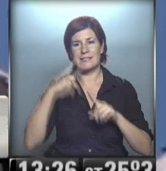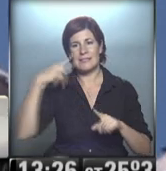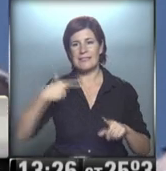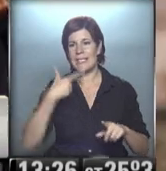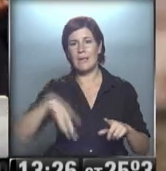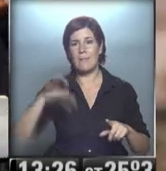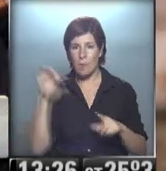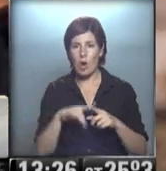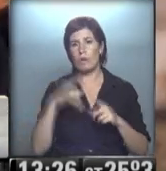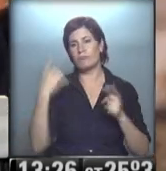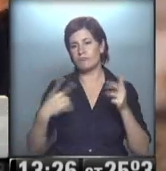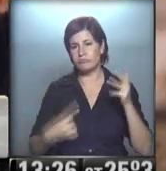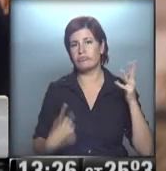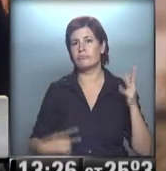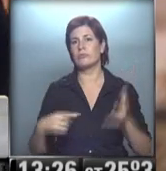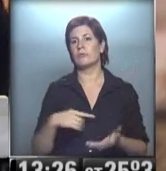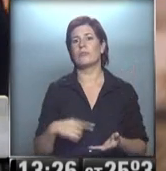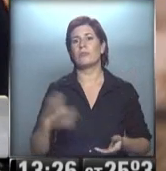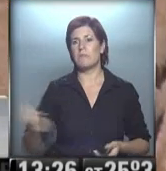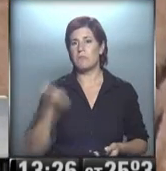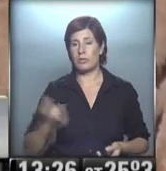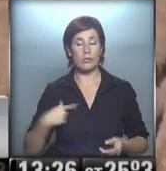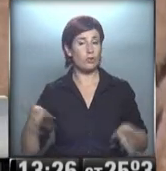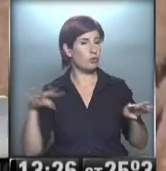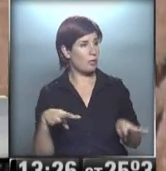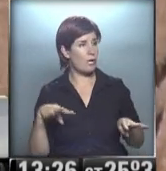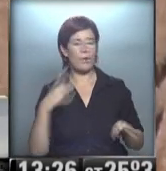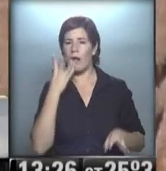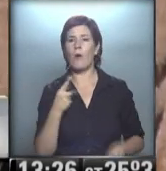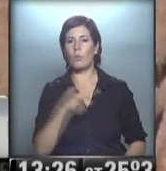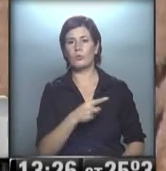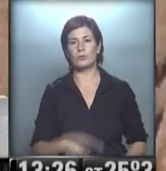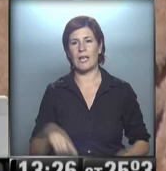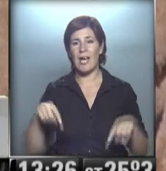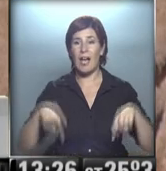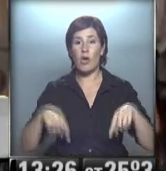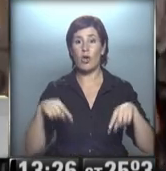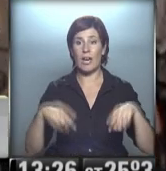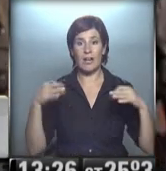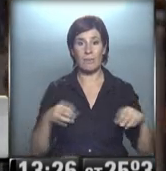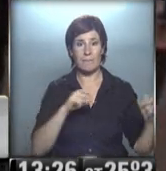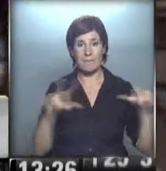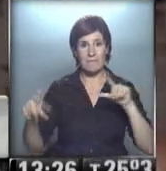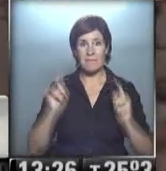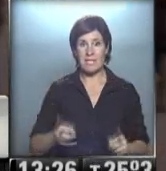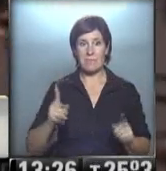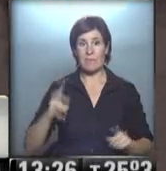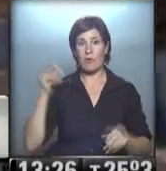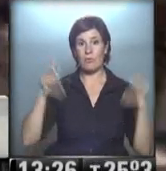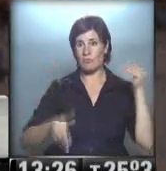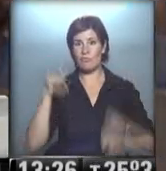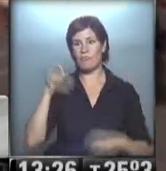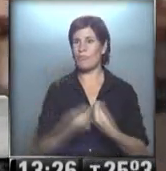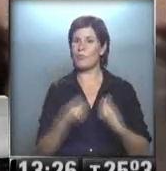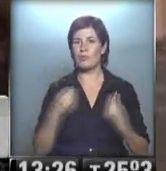marcó terreno y también generó admiración. Allí estamos viendo imágenes de lo que está pasando en este momento en el Vaticano, la gente que por este primer